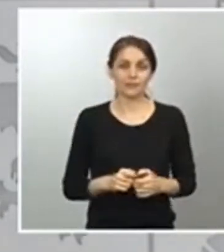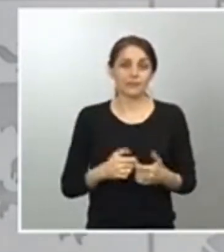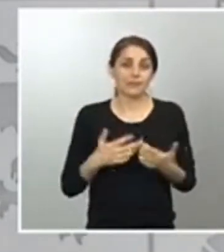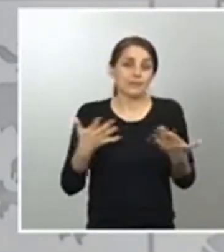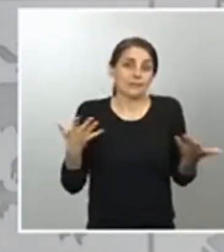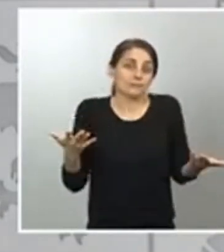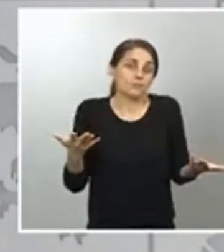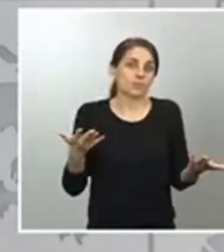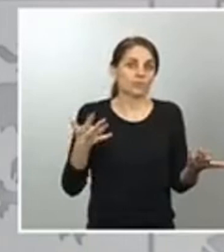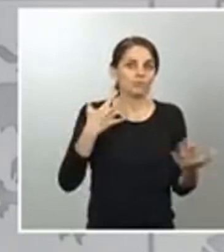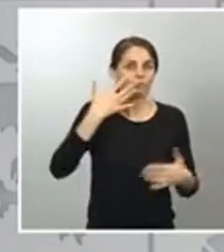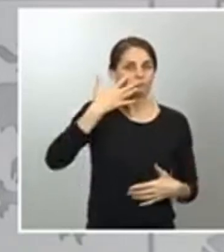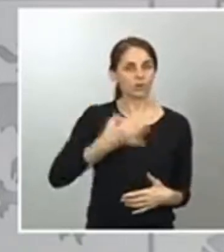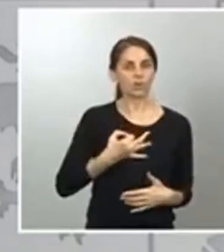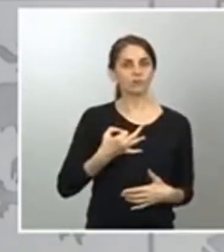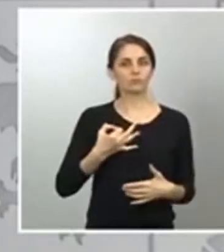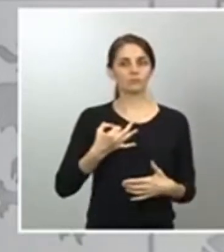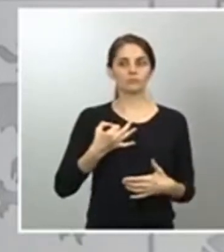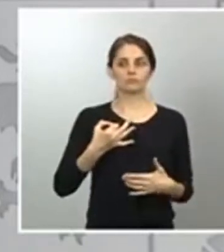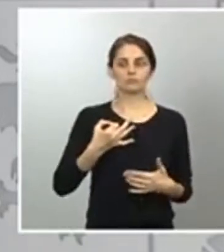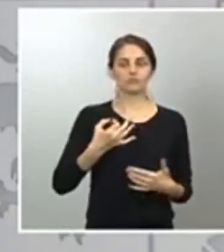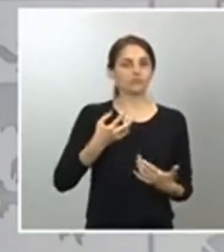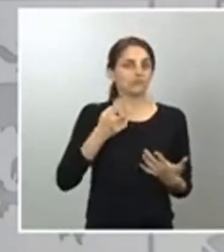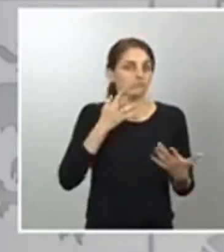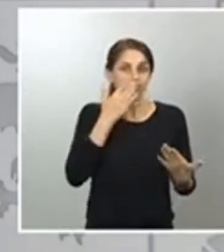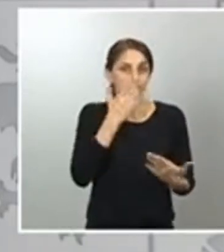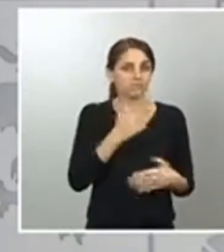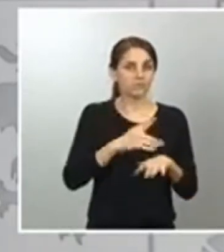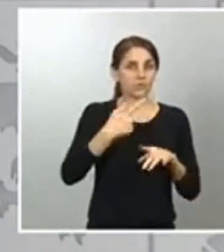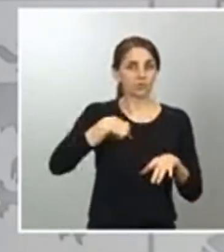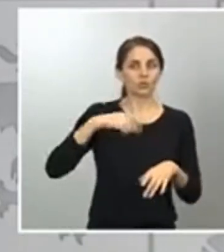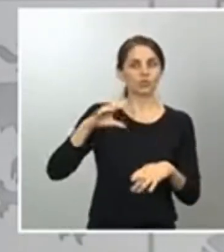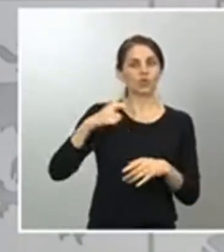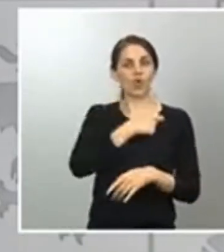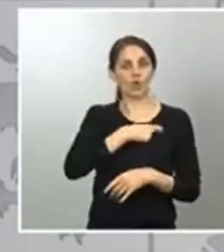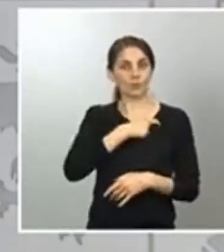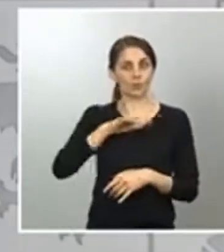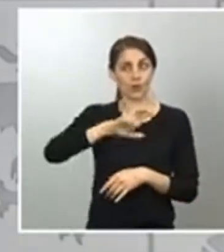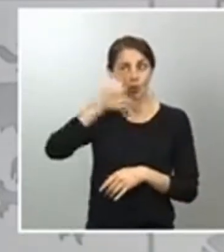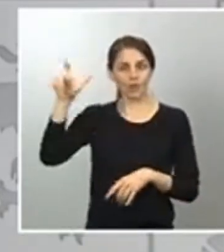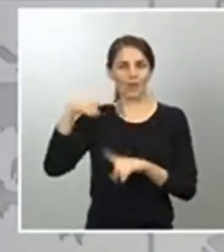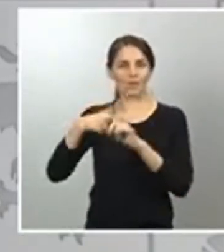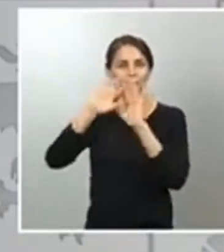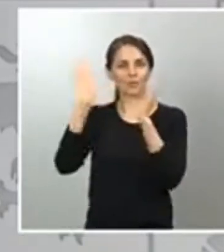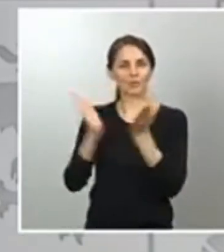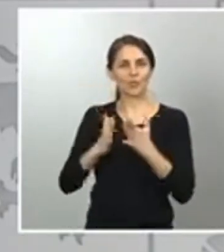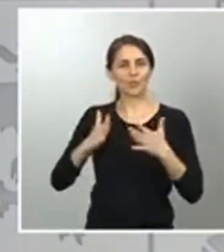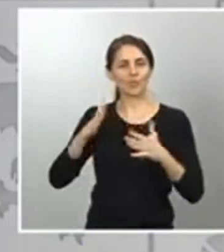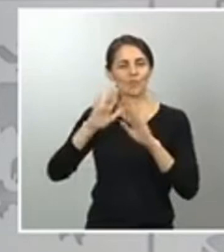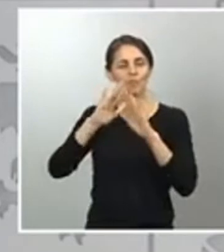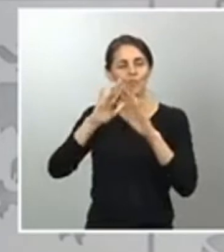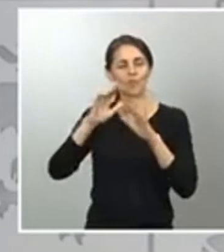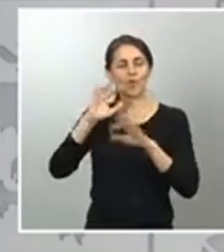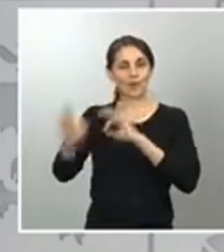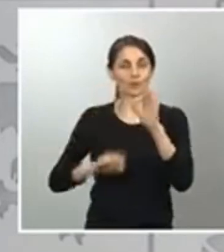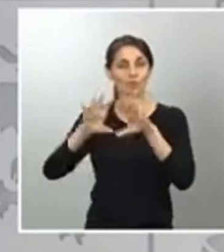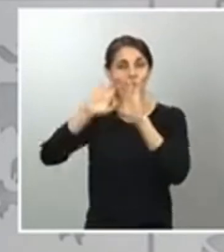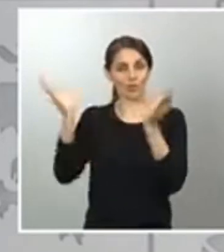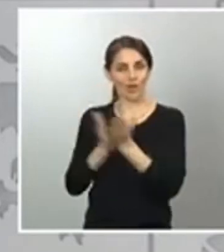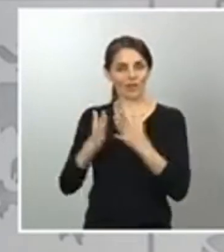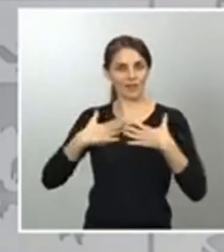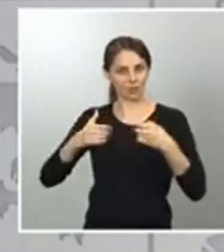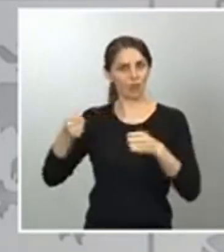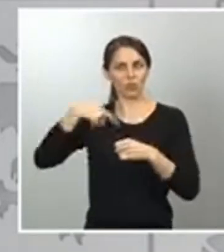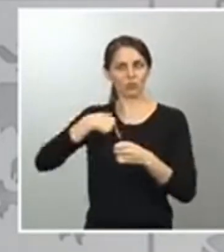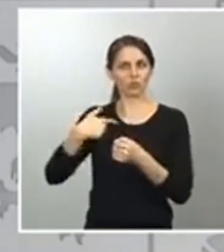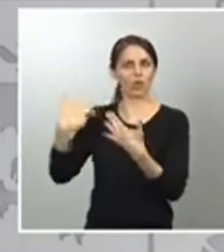hemos seguido las recomendaciones de la Comisión Europea, de la Organización Mundial de la Salud. Hemos visto cuáles son las experiencias que se están haciendo por parte de